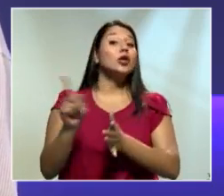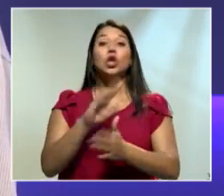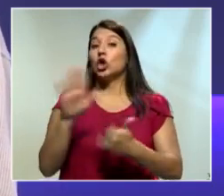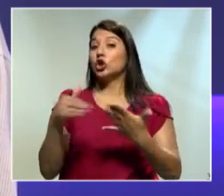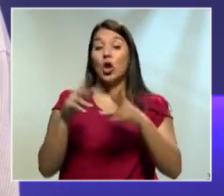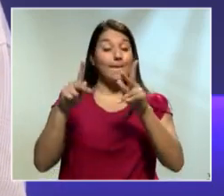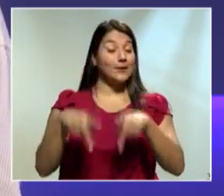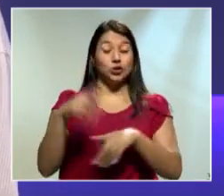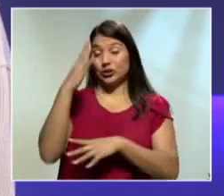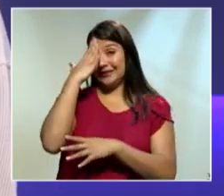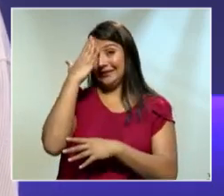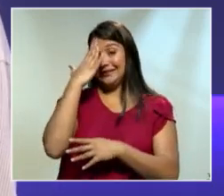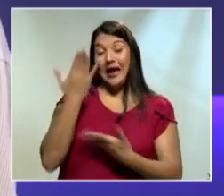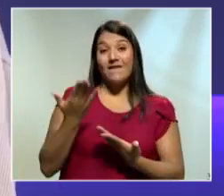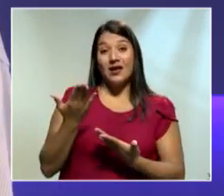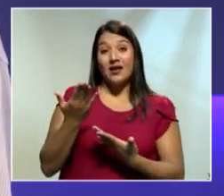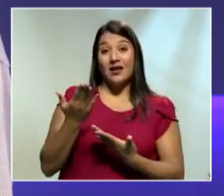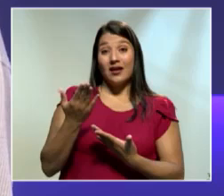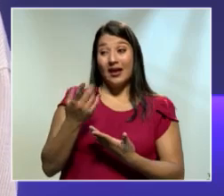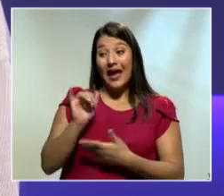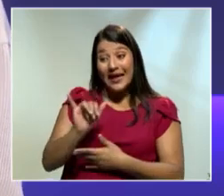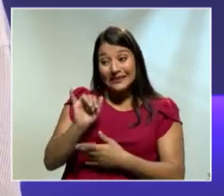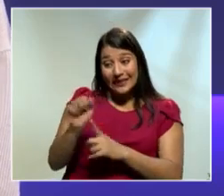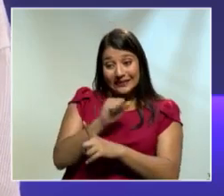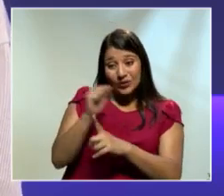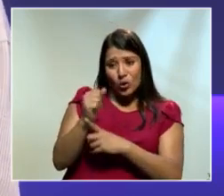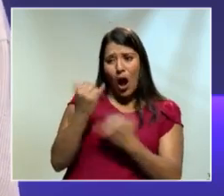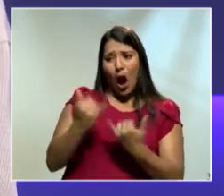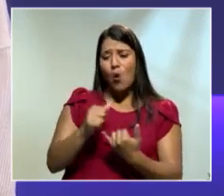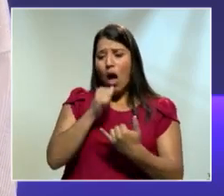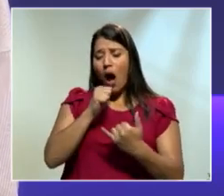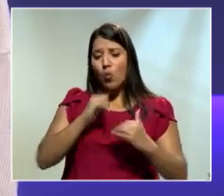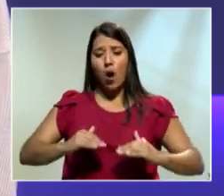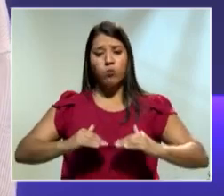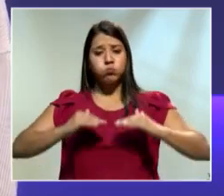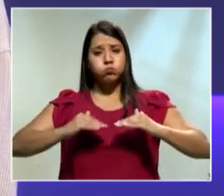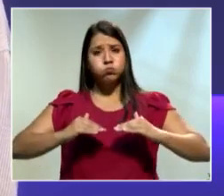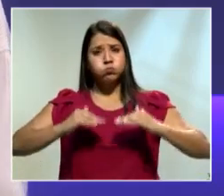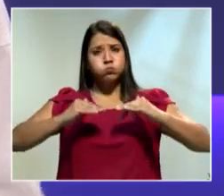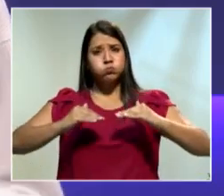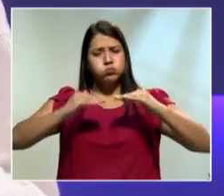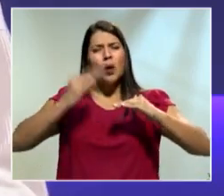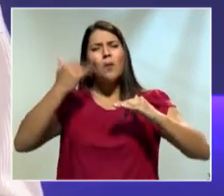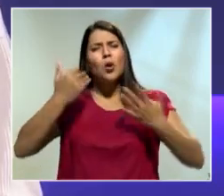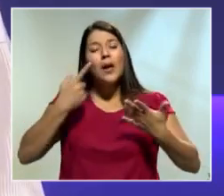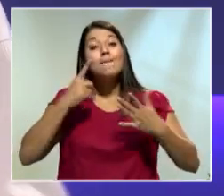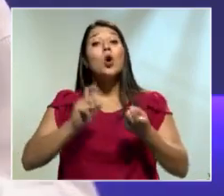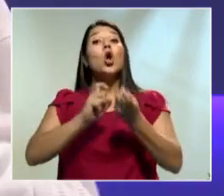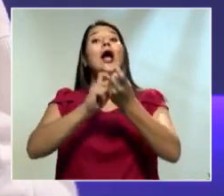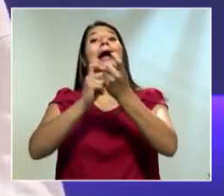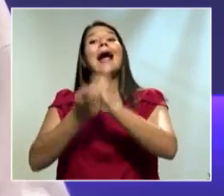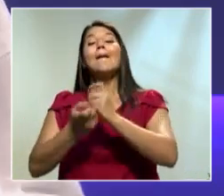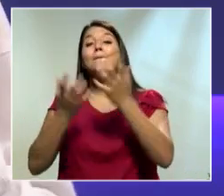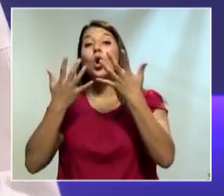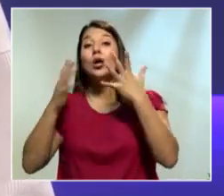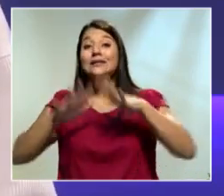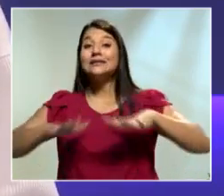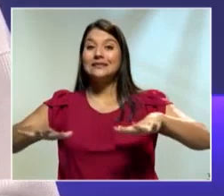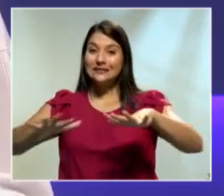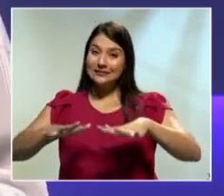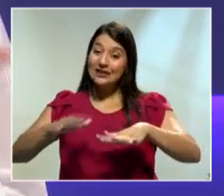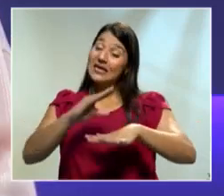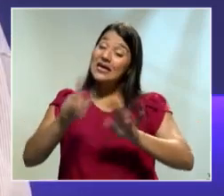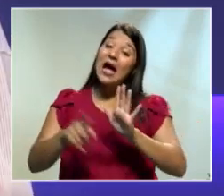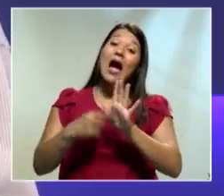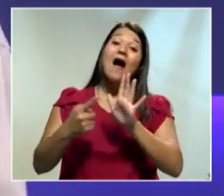están enfrentando son consecuencias del cambio climático, ni saben como que el cambio climático está siendo potencializado por distintas